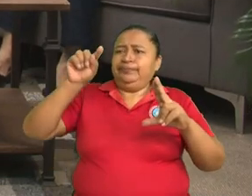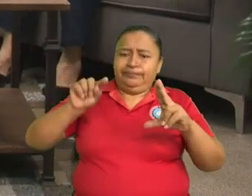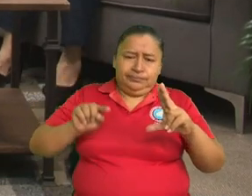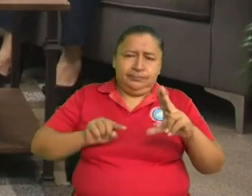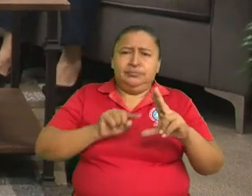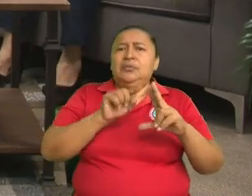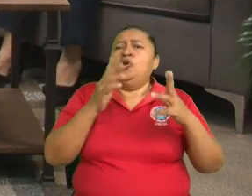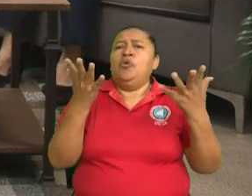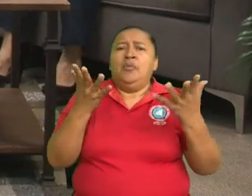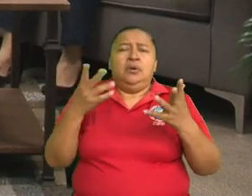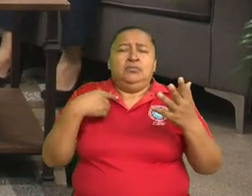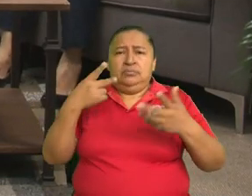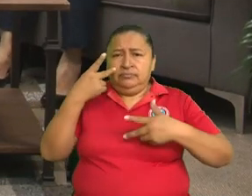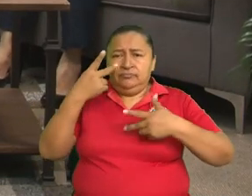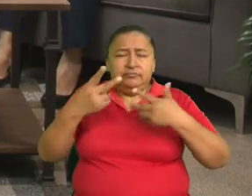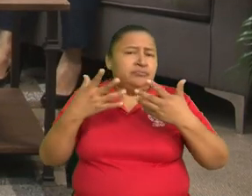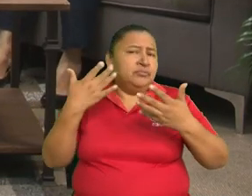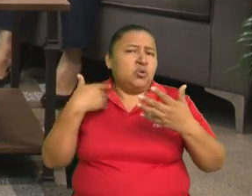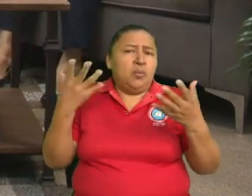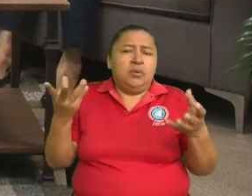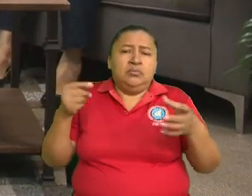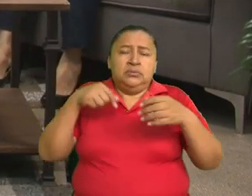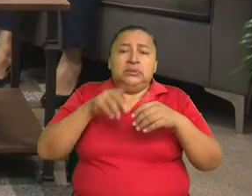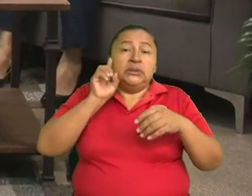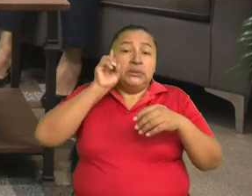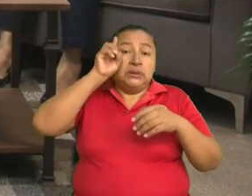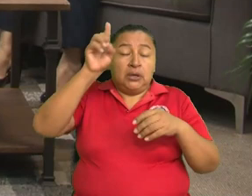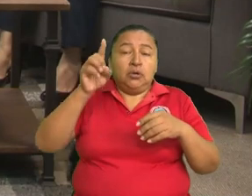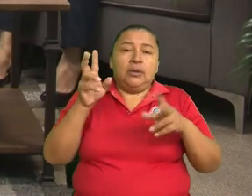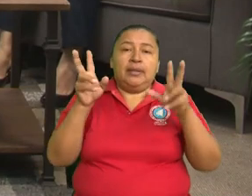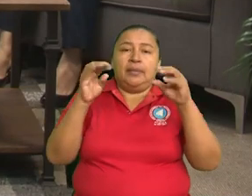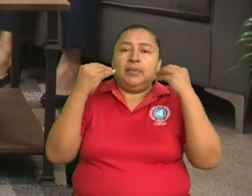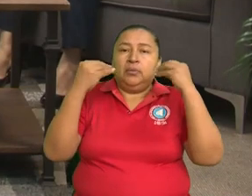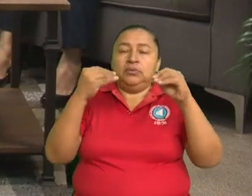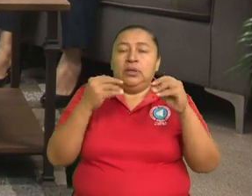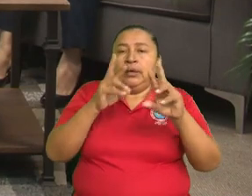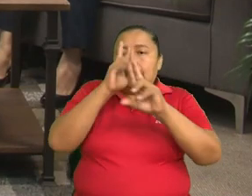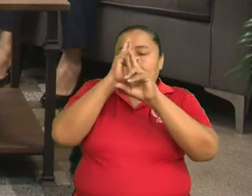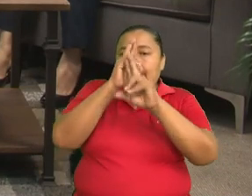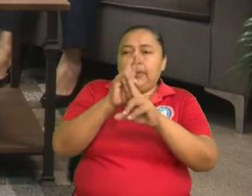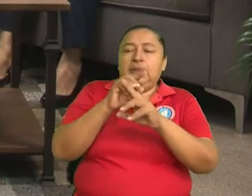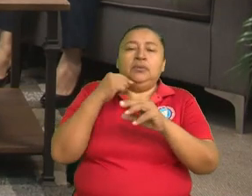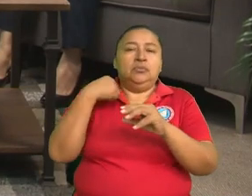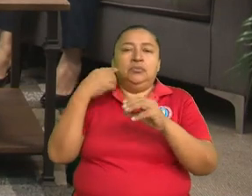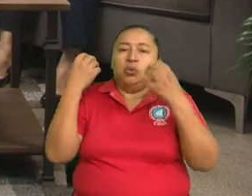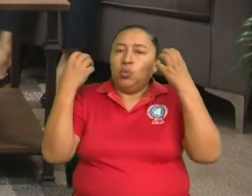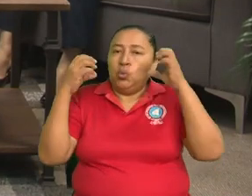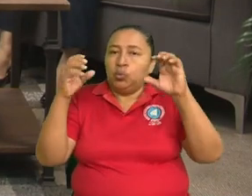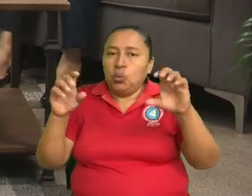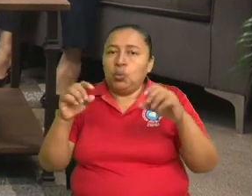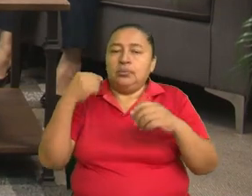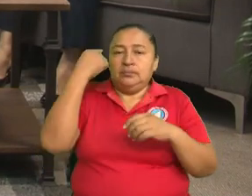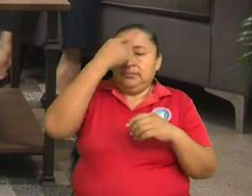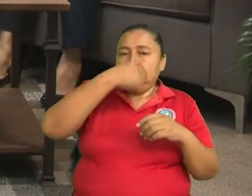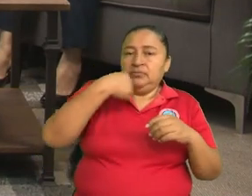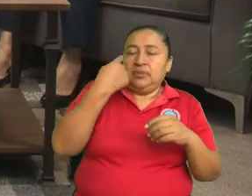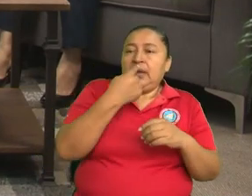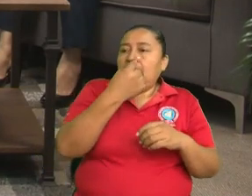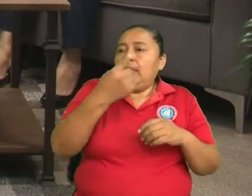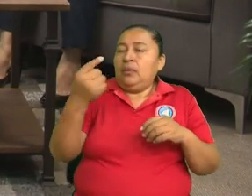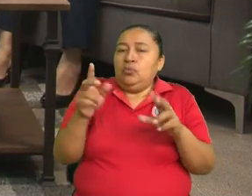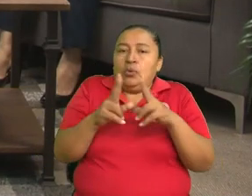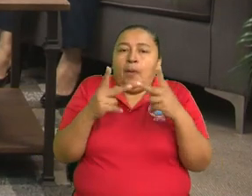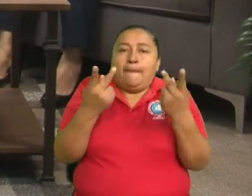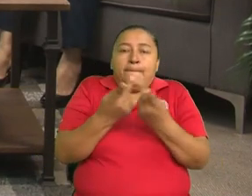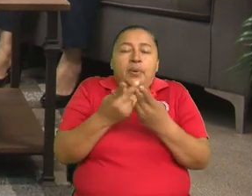este desarrollo de educación, respetando la cultura, la identidad de cada uno de nuestros pueblos originarios